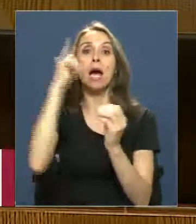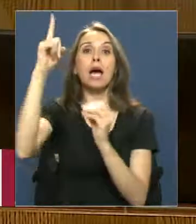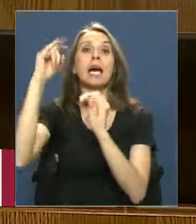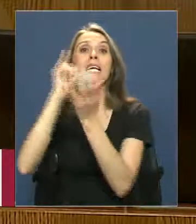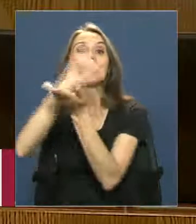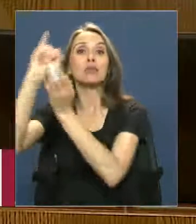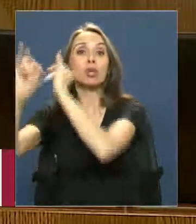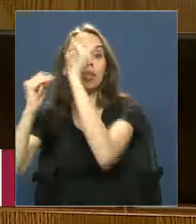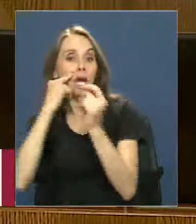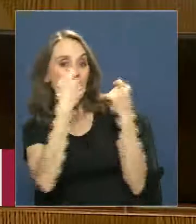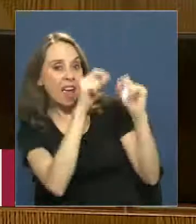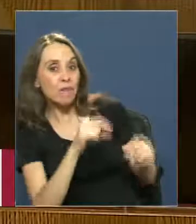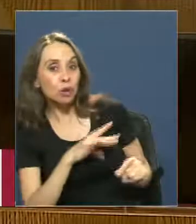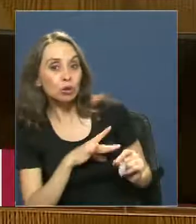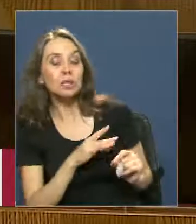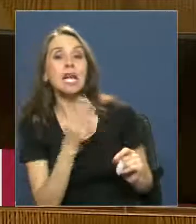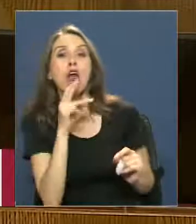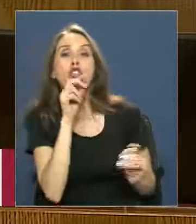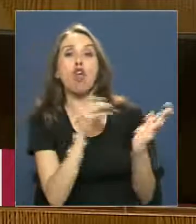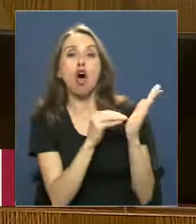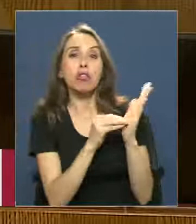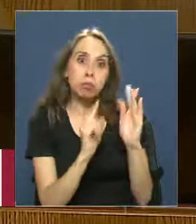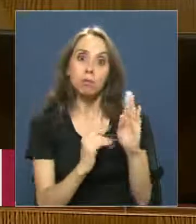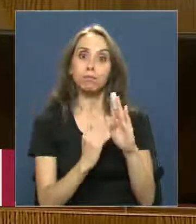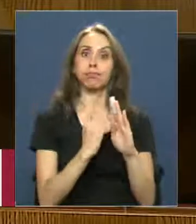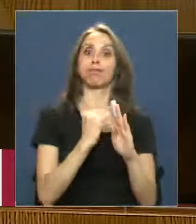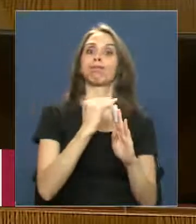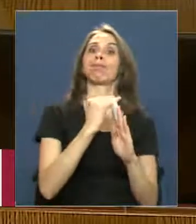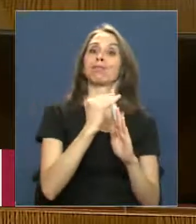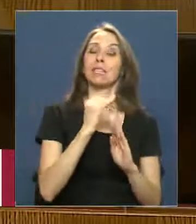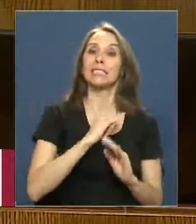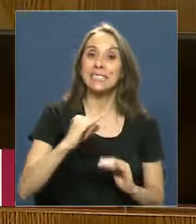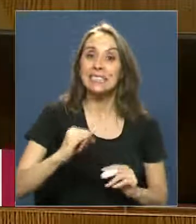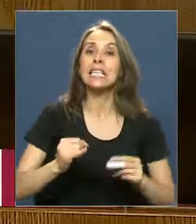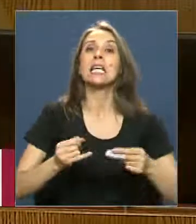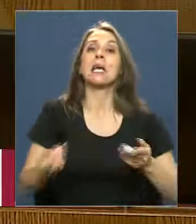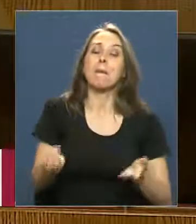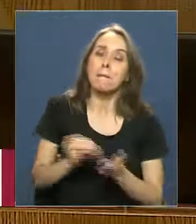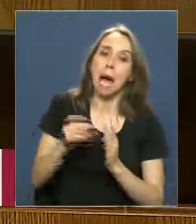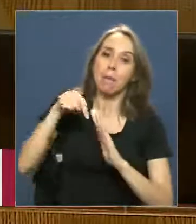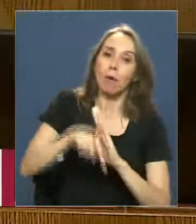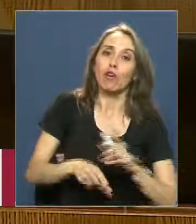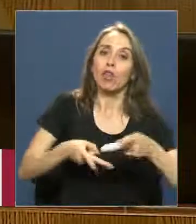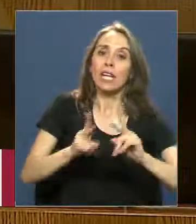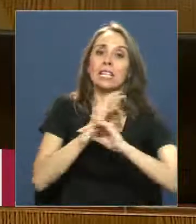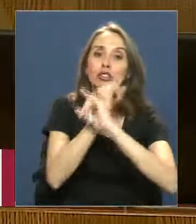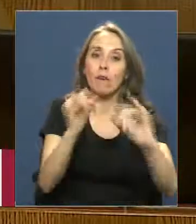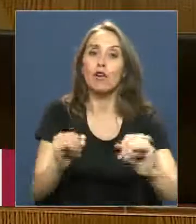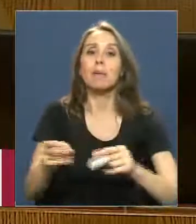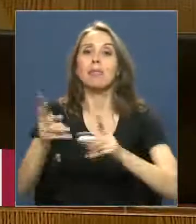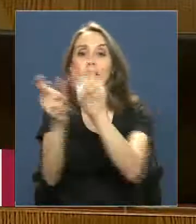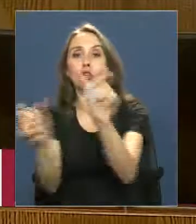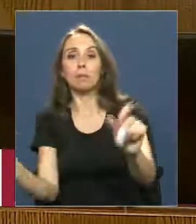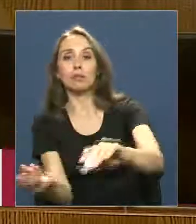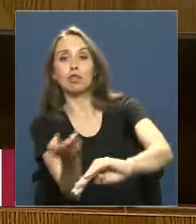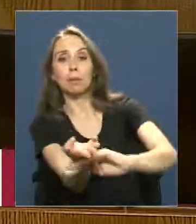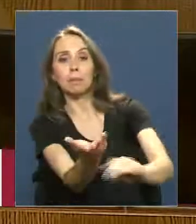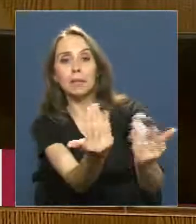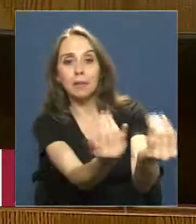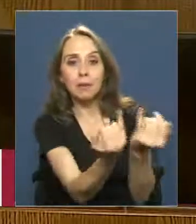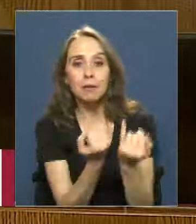internacionales, la verdad es que todavía hay que seguir avanzando en el derecho a acceso a la información, en el derecho a petición, en el derecho